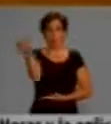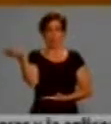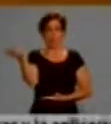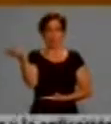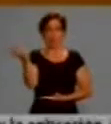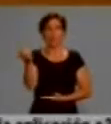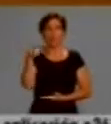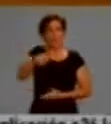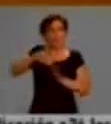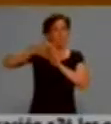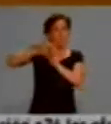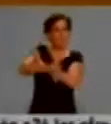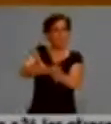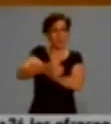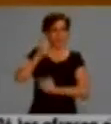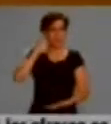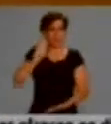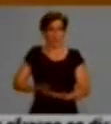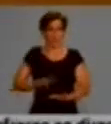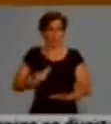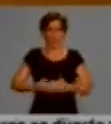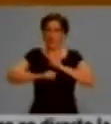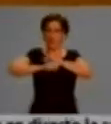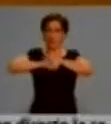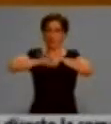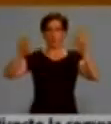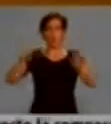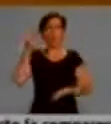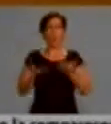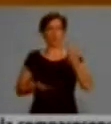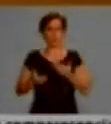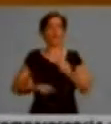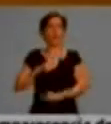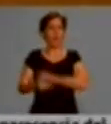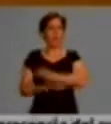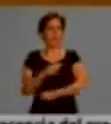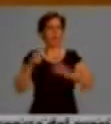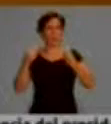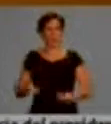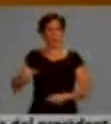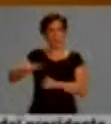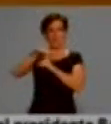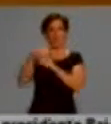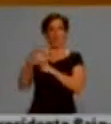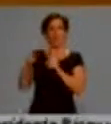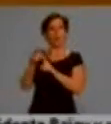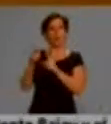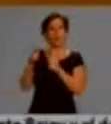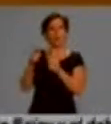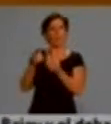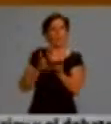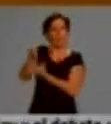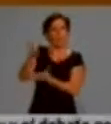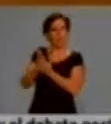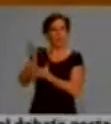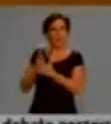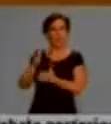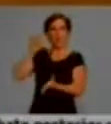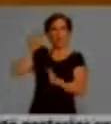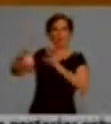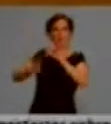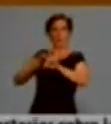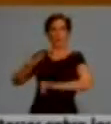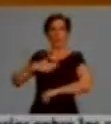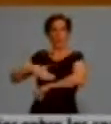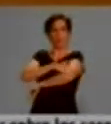se requiere prueba mayor de que la justicia ha actuado en este caso sin interferencia alguna del poder